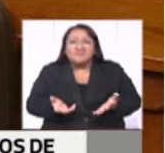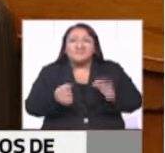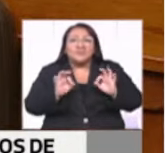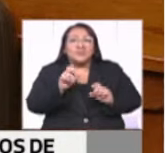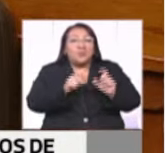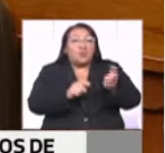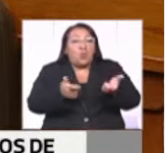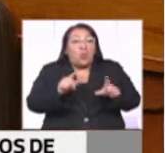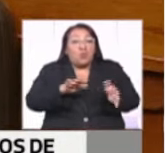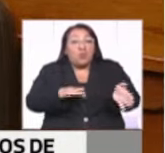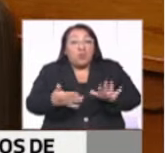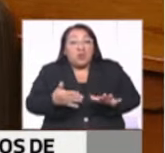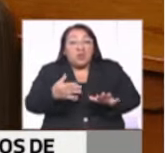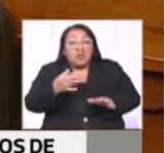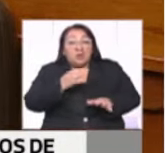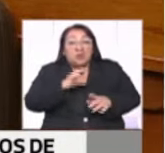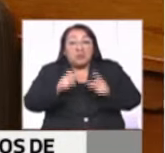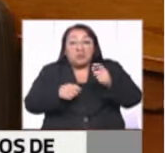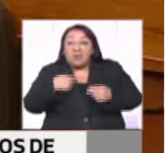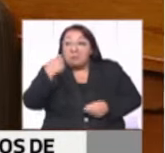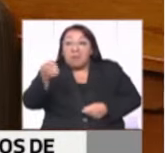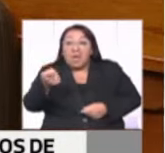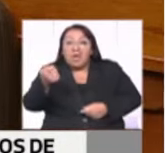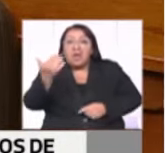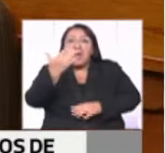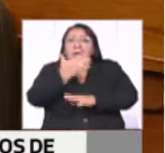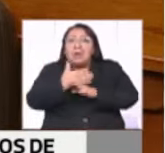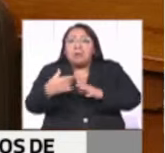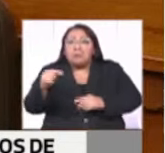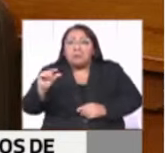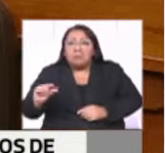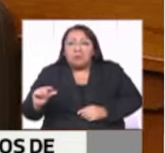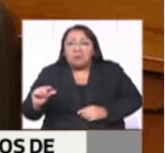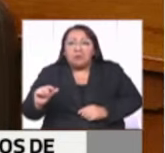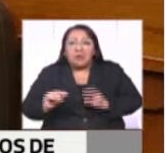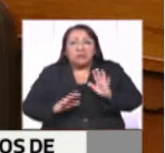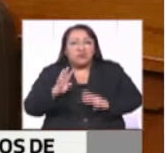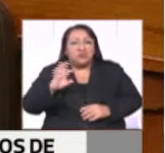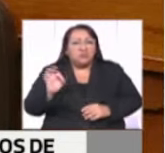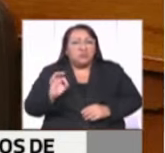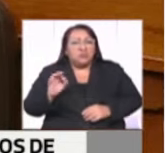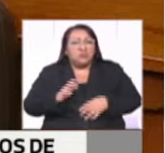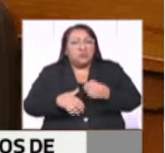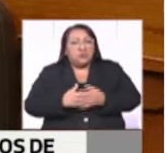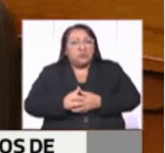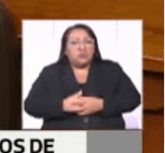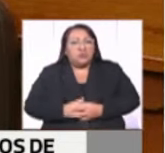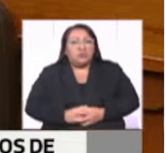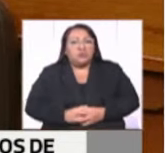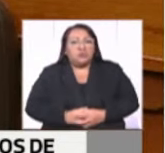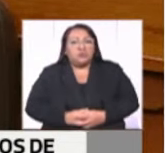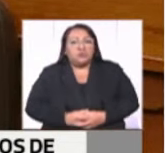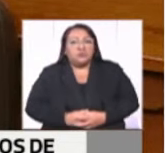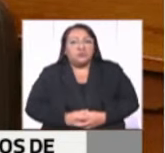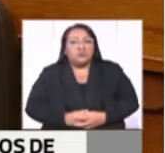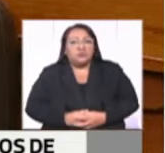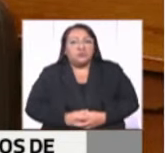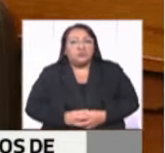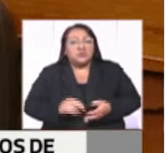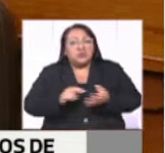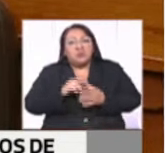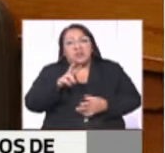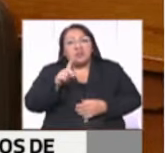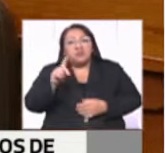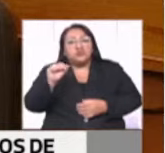ciudadano fallece, sus beneficiarios solamente recibirán el 14% de su pensión, o sea, 21